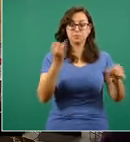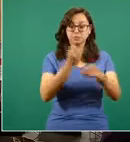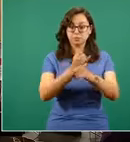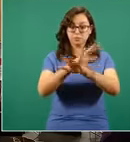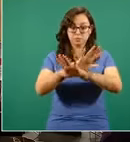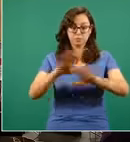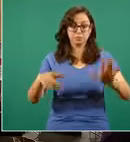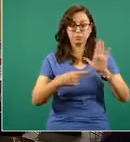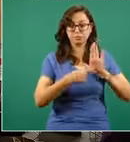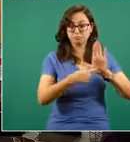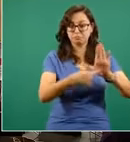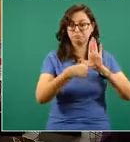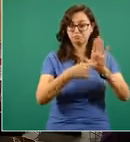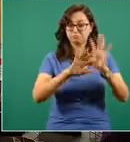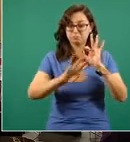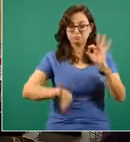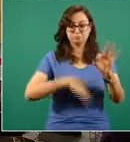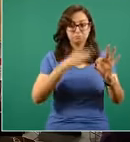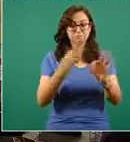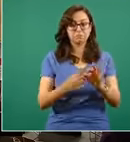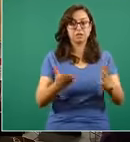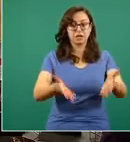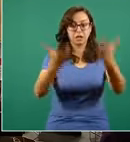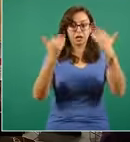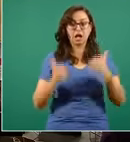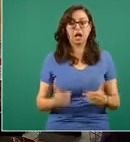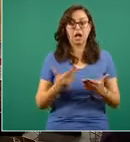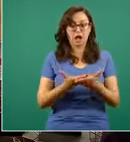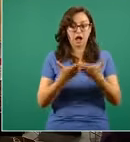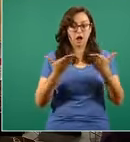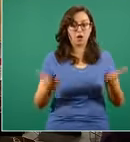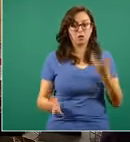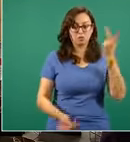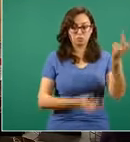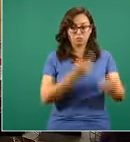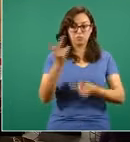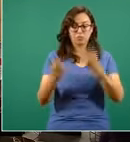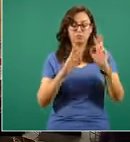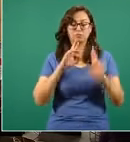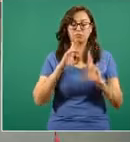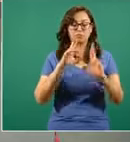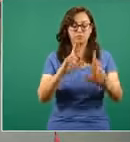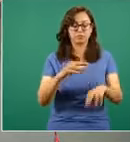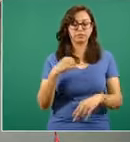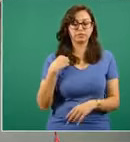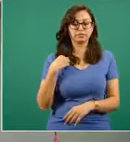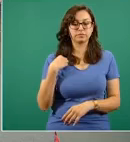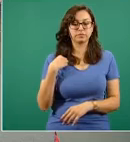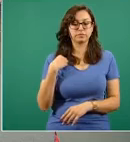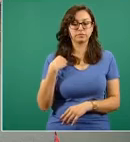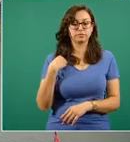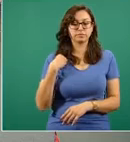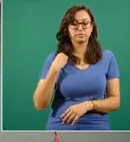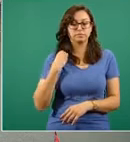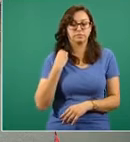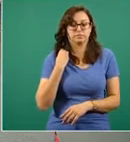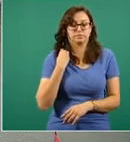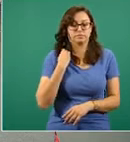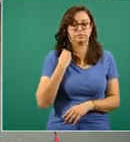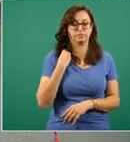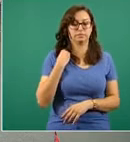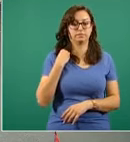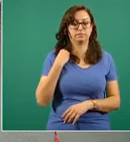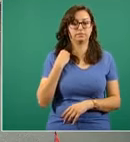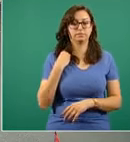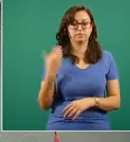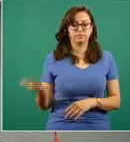las presentaciones y bueno, vamos a dar el tiempo que queda a preguntas y respuestas, por favor. Vamos a empezar ahora